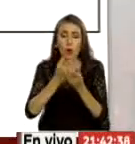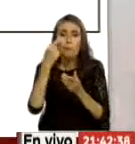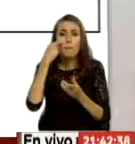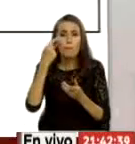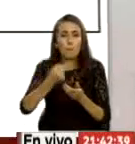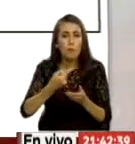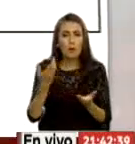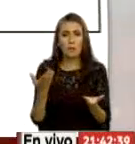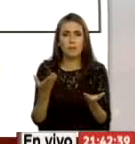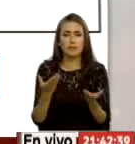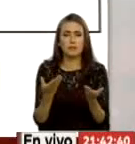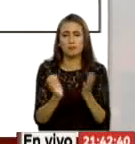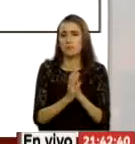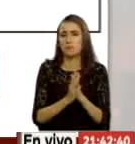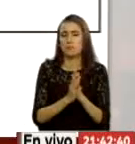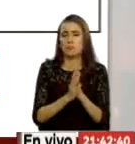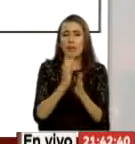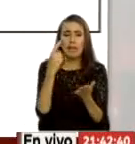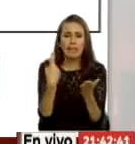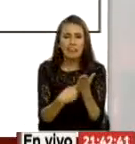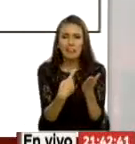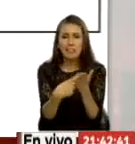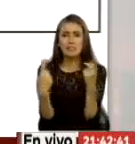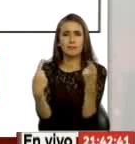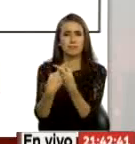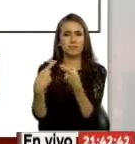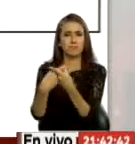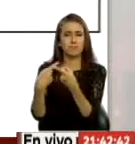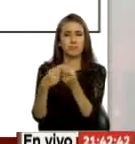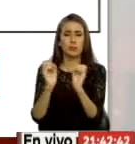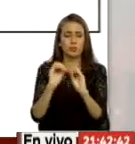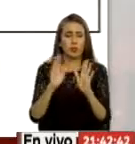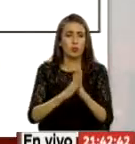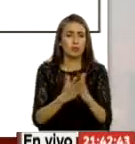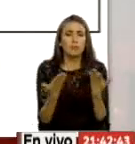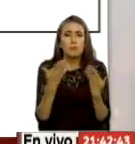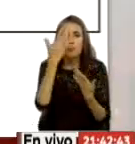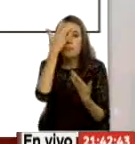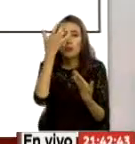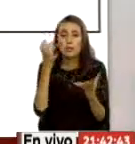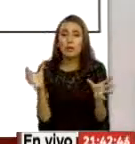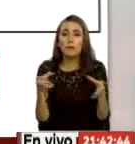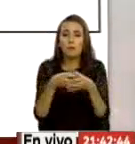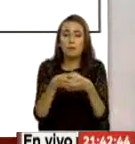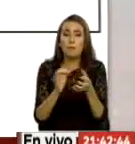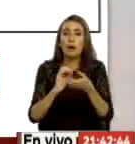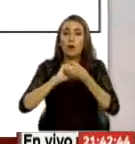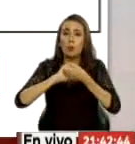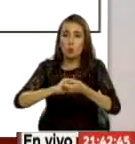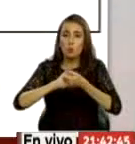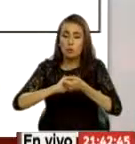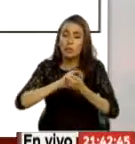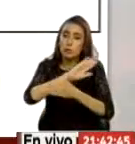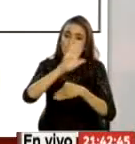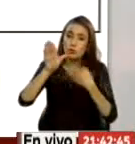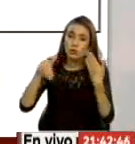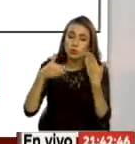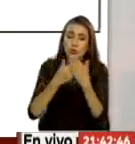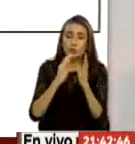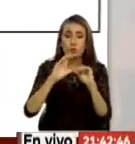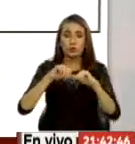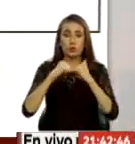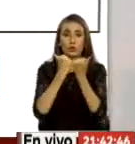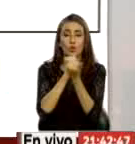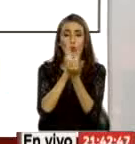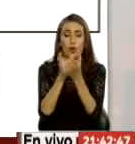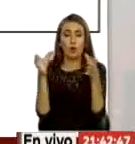deberían separarnos, ¿no? Pero yo siempre respondería a mi conciencia, y creo que en esa línea debemos estar todos los asambleístas